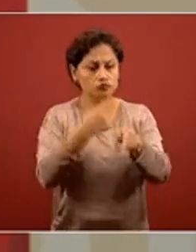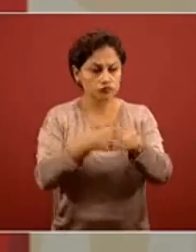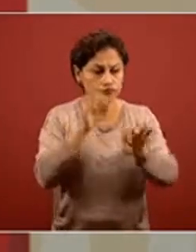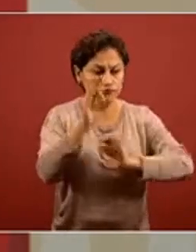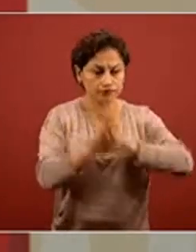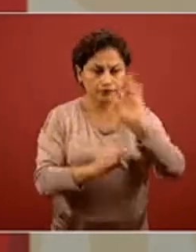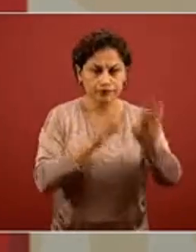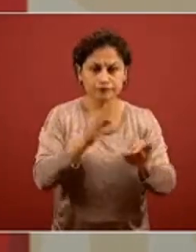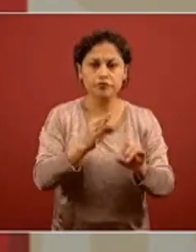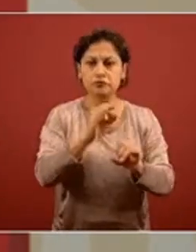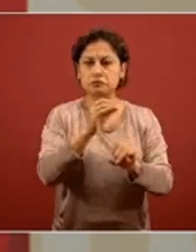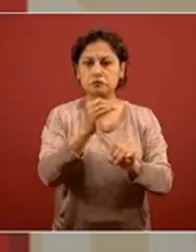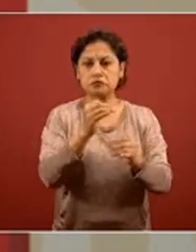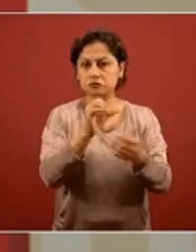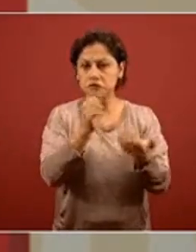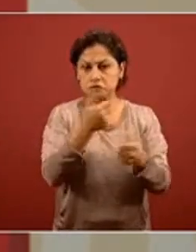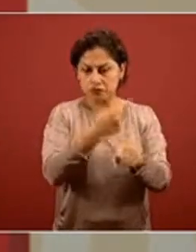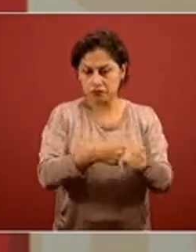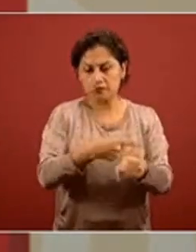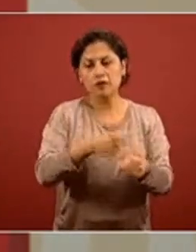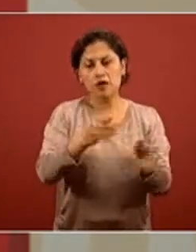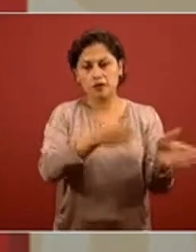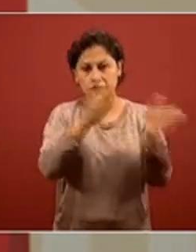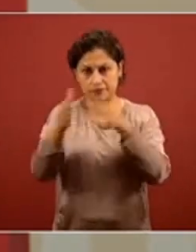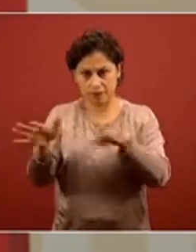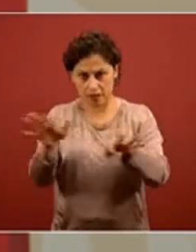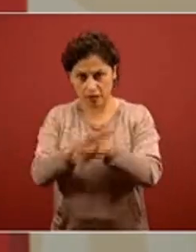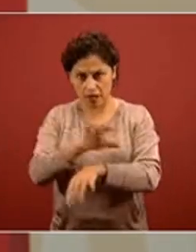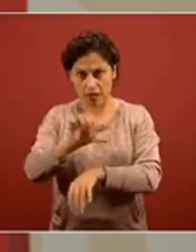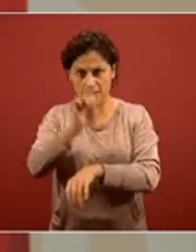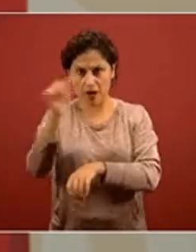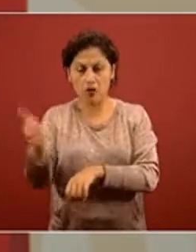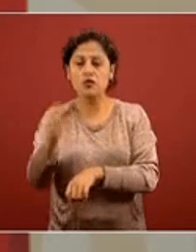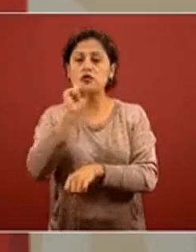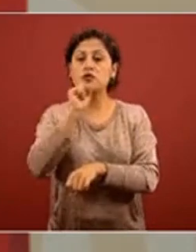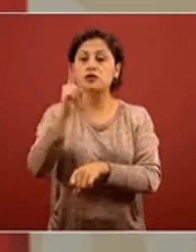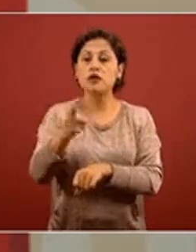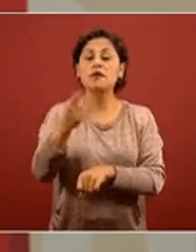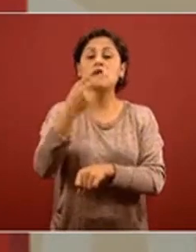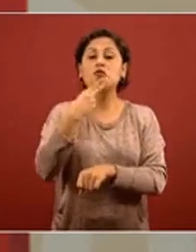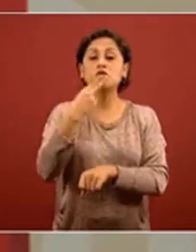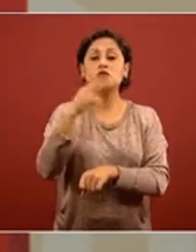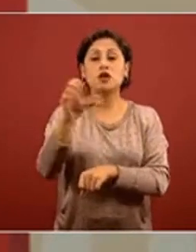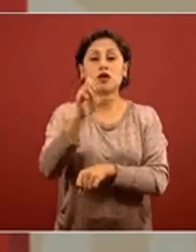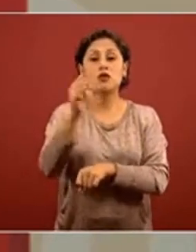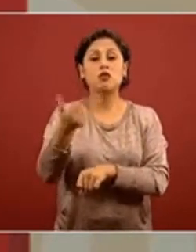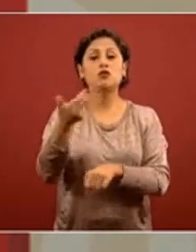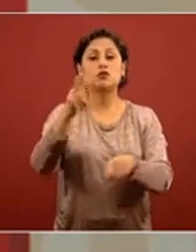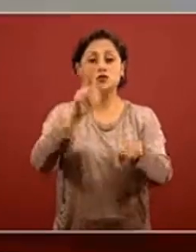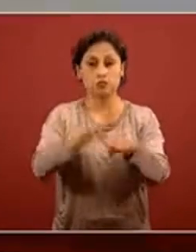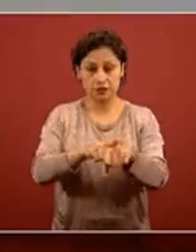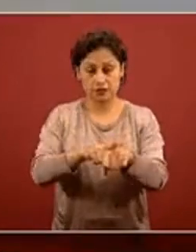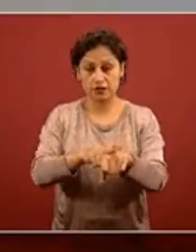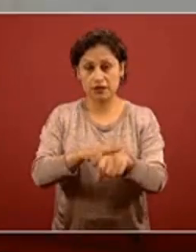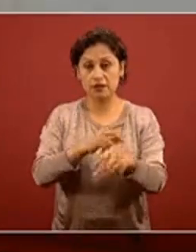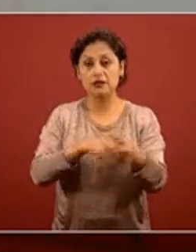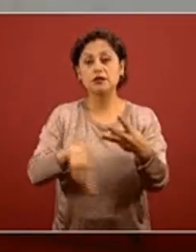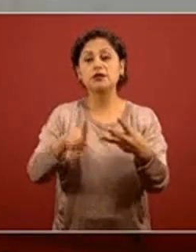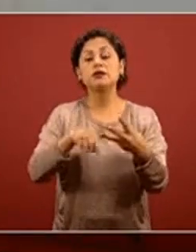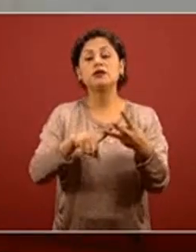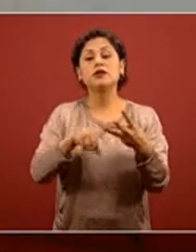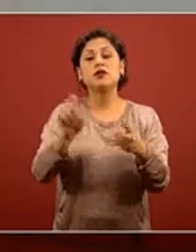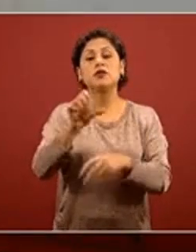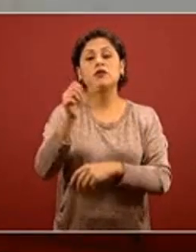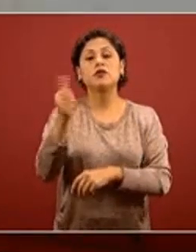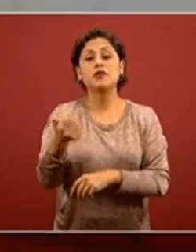elemento. Lo segundo fue la reorganización interna de hospitales, es un segundo elemento. El tercer elemento fue la